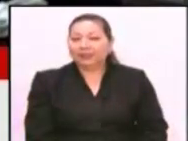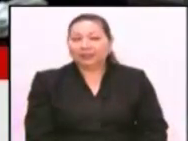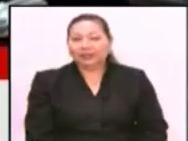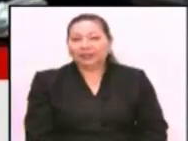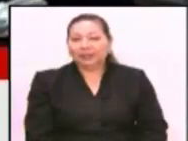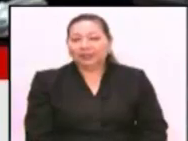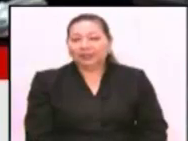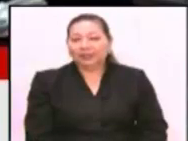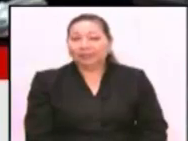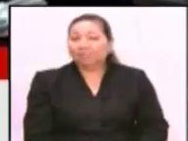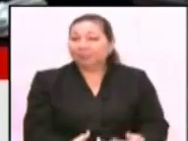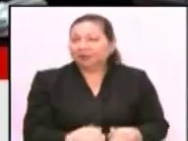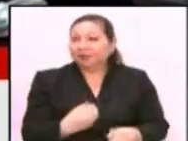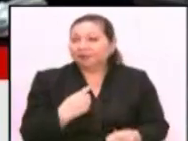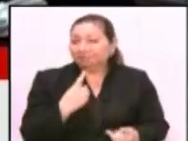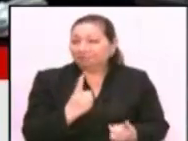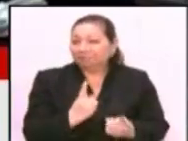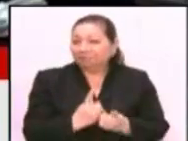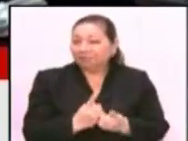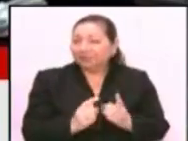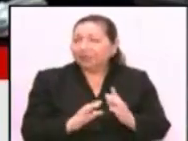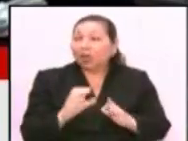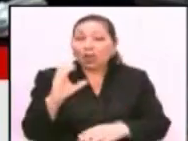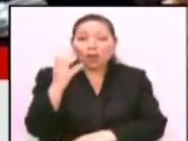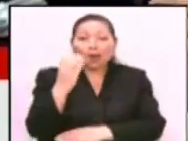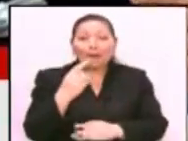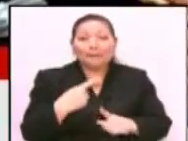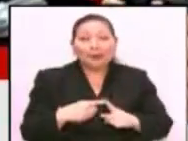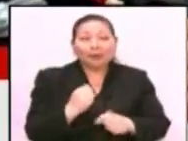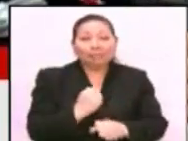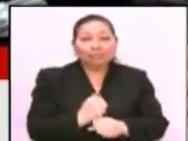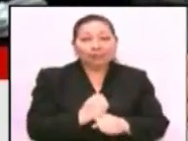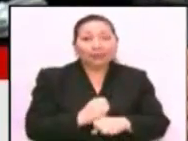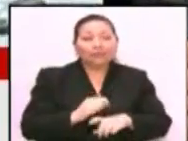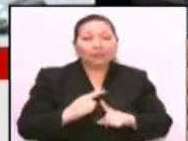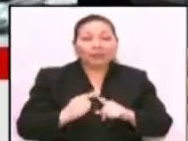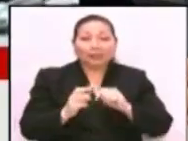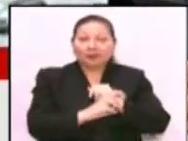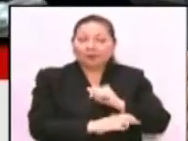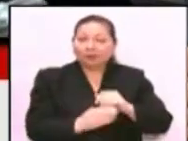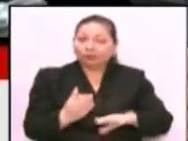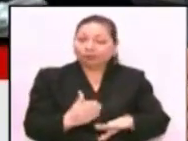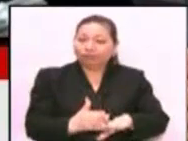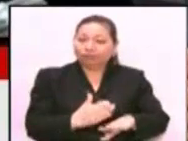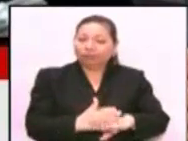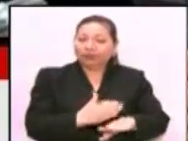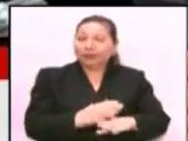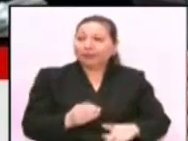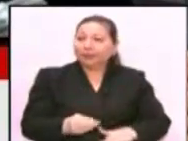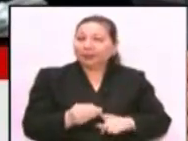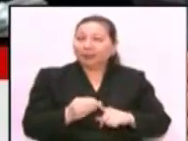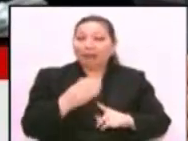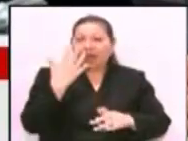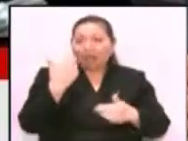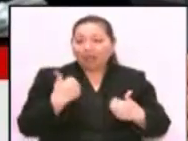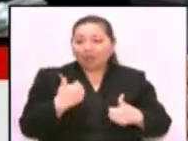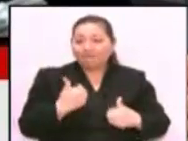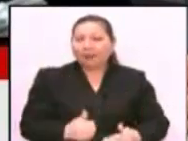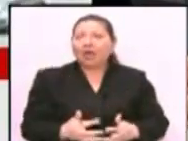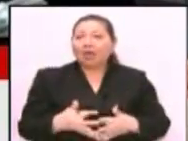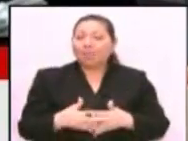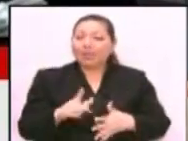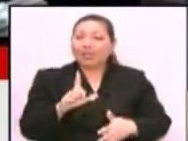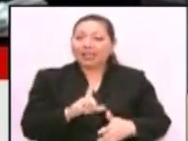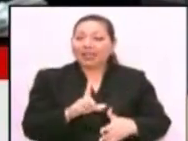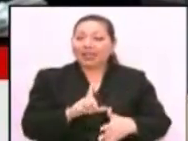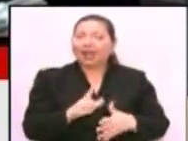favor. La empresa donde yo trabajo está basada en Colombia, pero trabajamos en varios países en vías de desarrollo, principalmente en África y en América